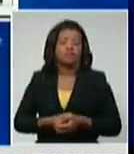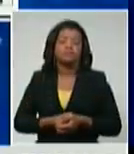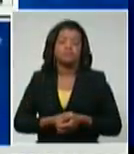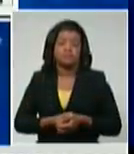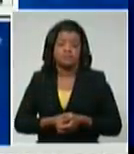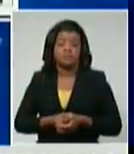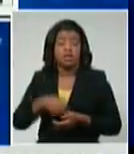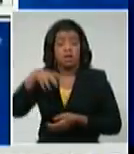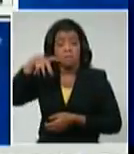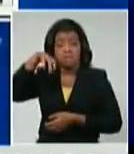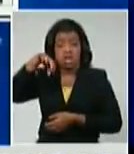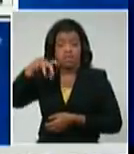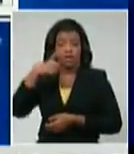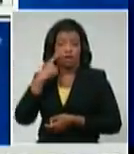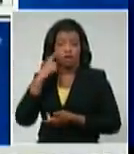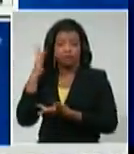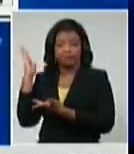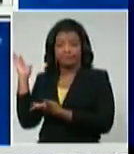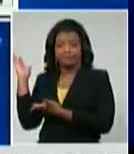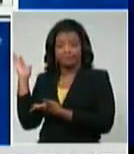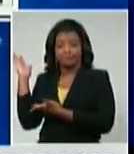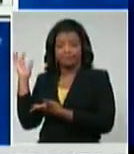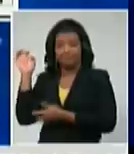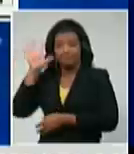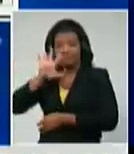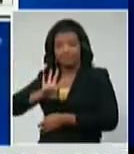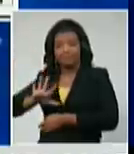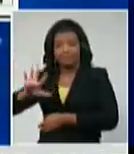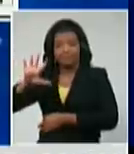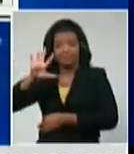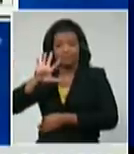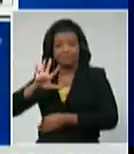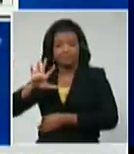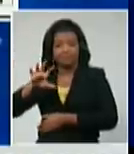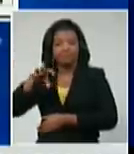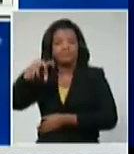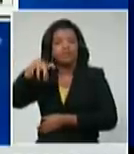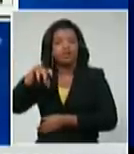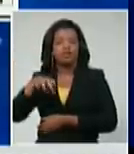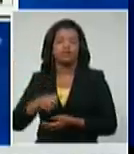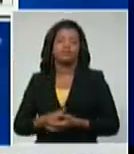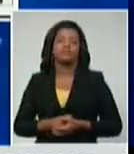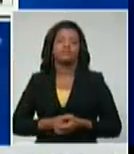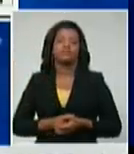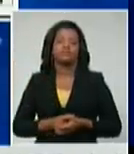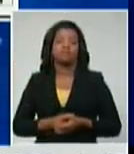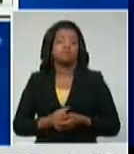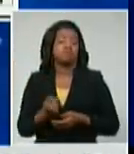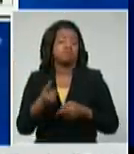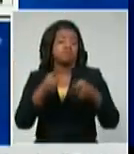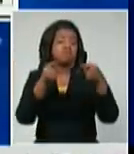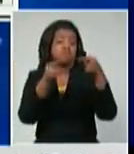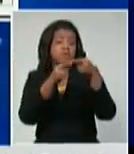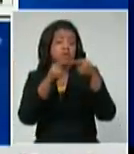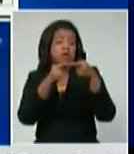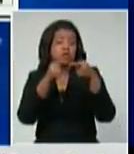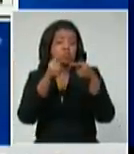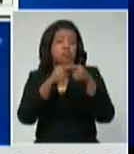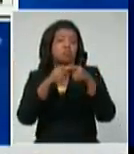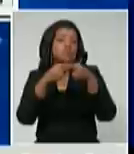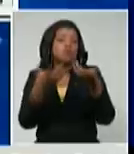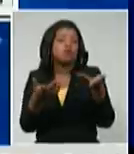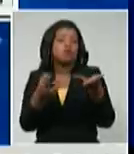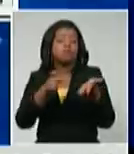del Río. Y aparece en primer lugar porque es la provincia que ha ido, a